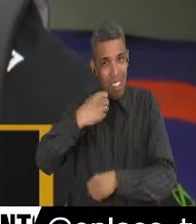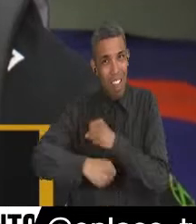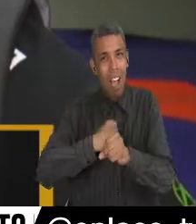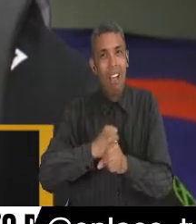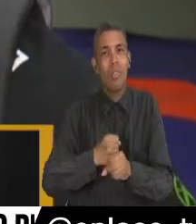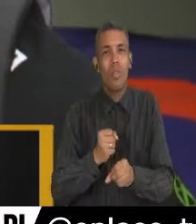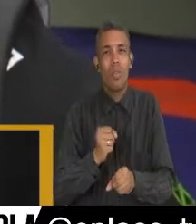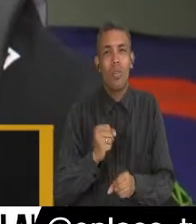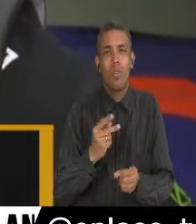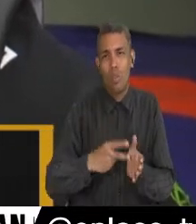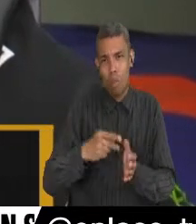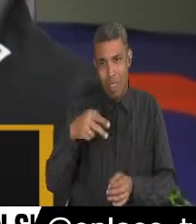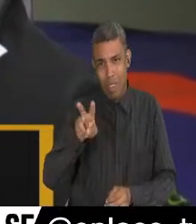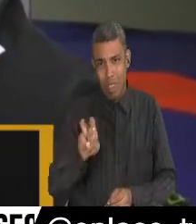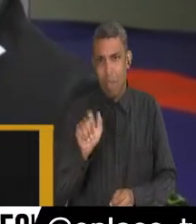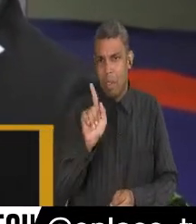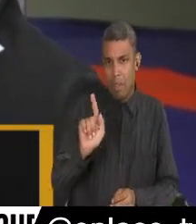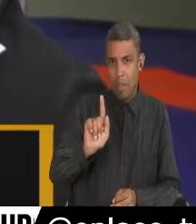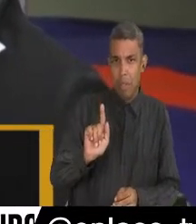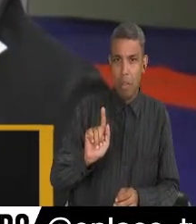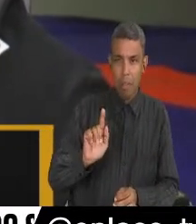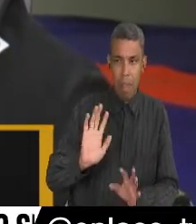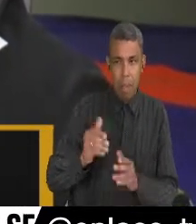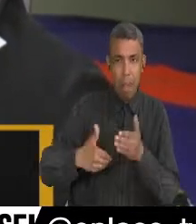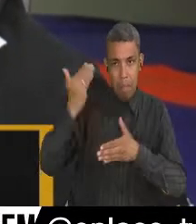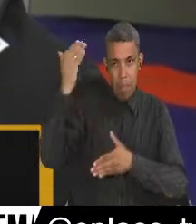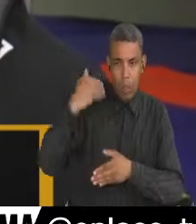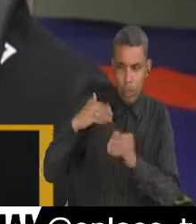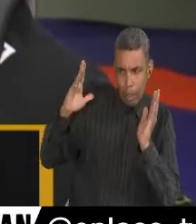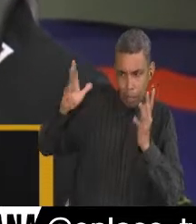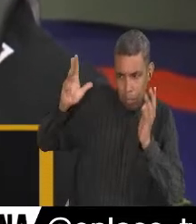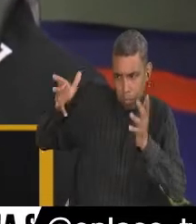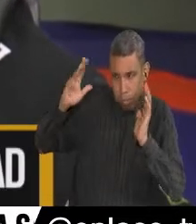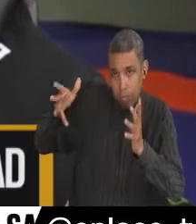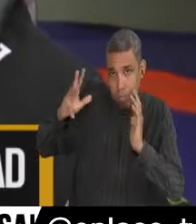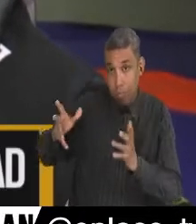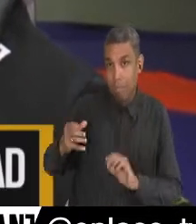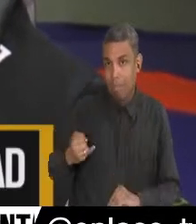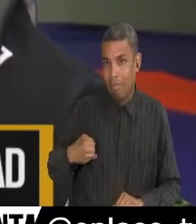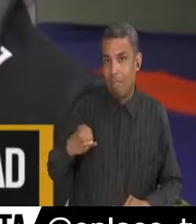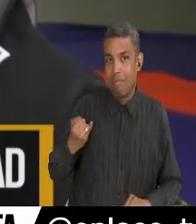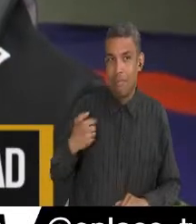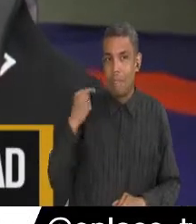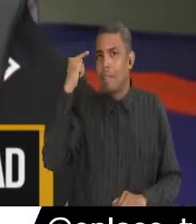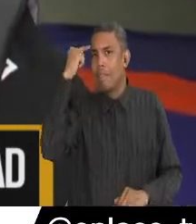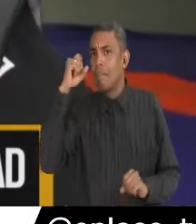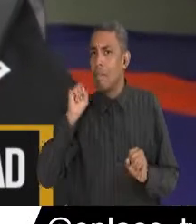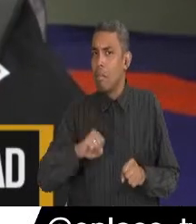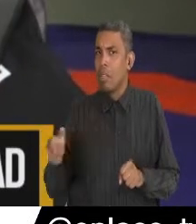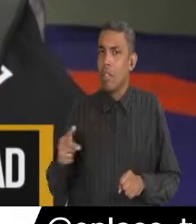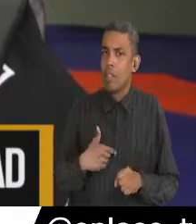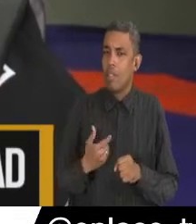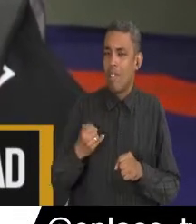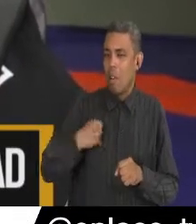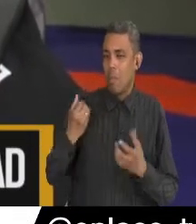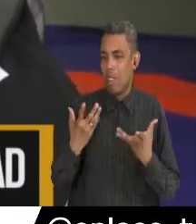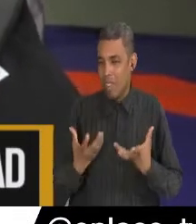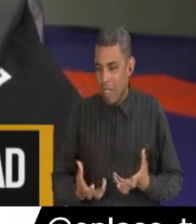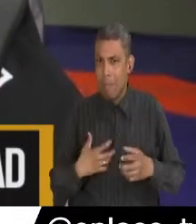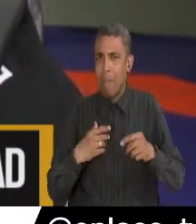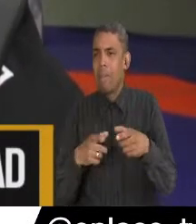de que los muchachos participaran en los campeonatos nacionales y la escuela de formación como creando la masificación